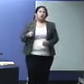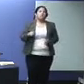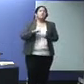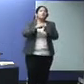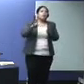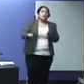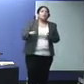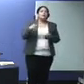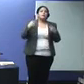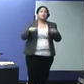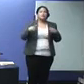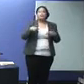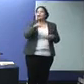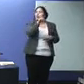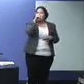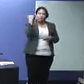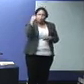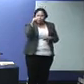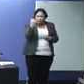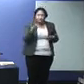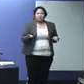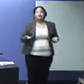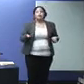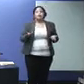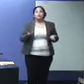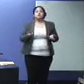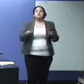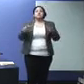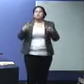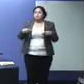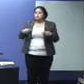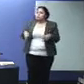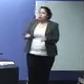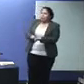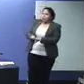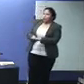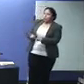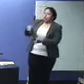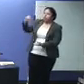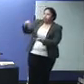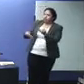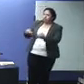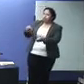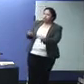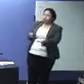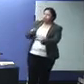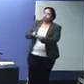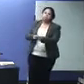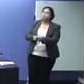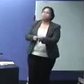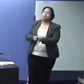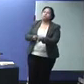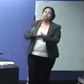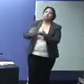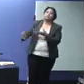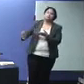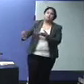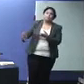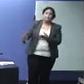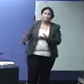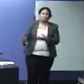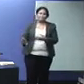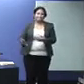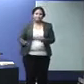autismo, porque están negando la capacidad jurídica de las personas con discapacidad. Entonces, estamos hablando de un